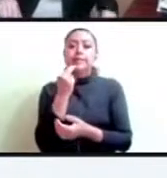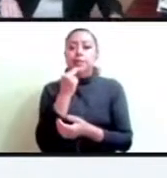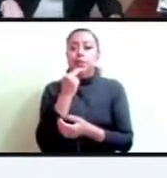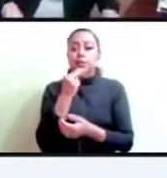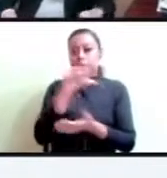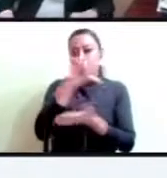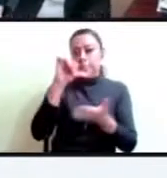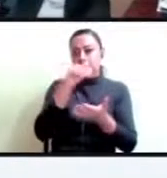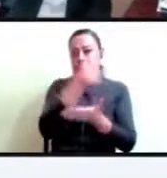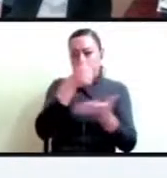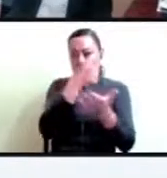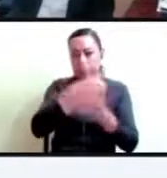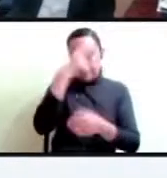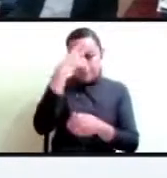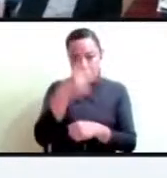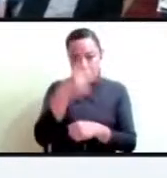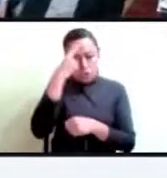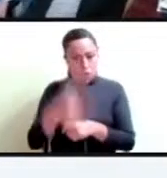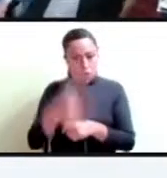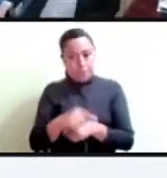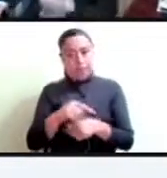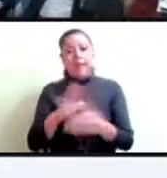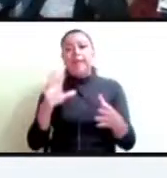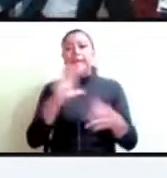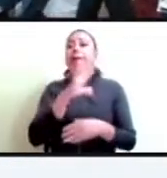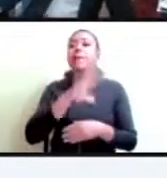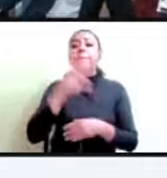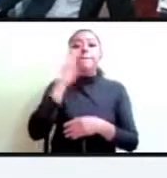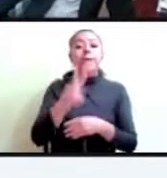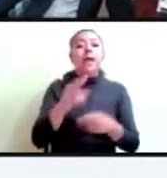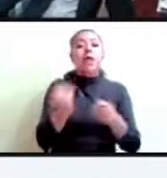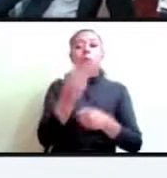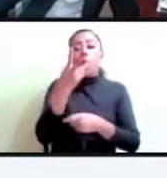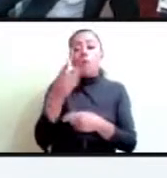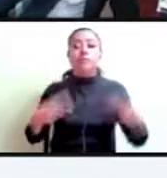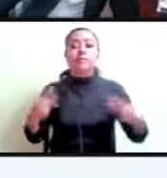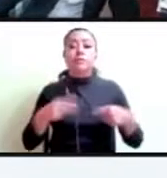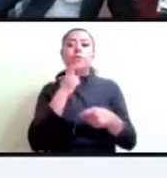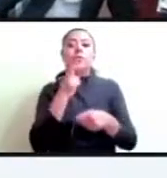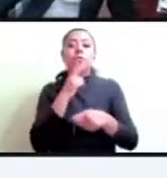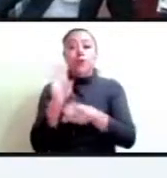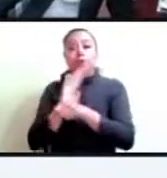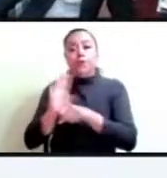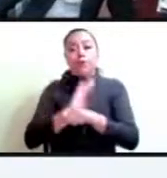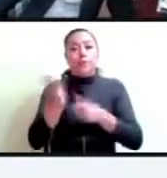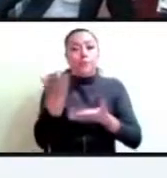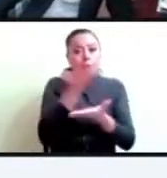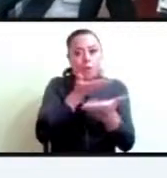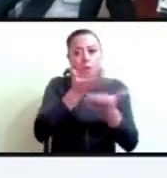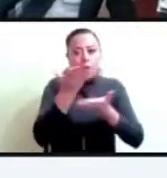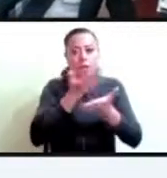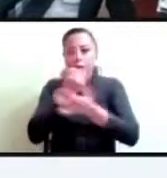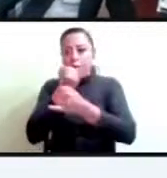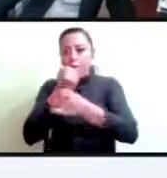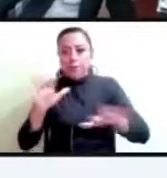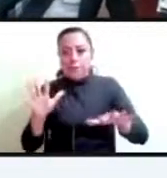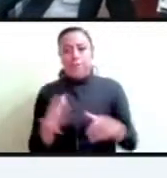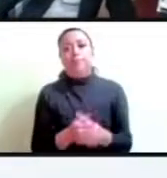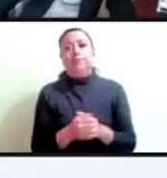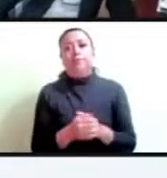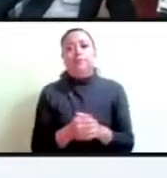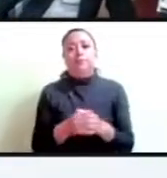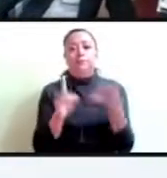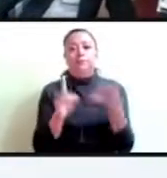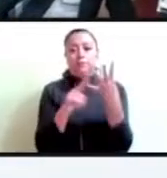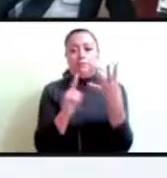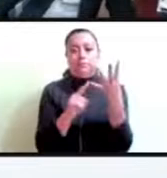ampliar el universo de personas usuarias beneficiadas por el intercambio de información. Cuarto, se exhorta